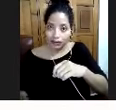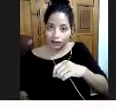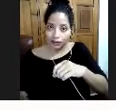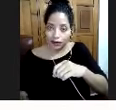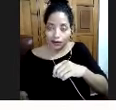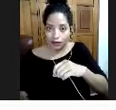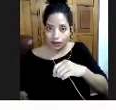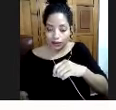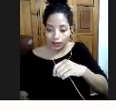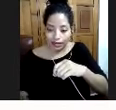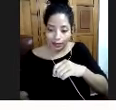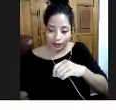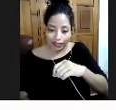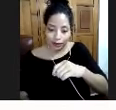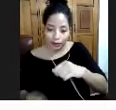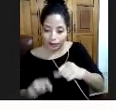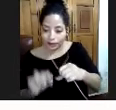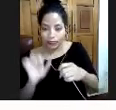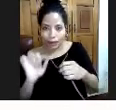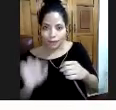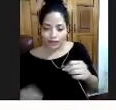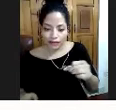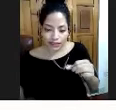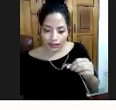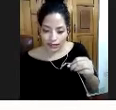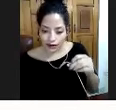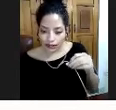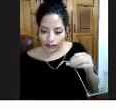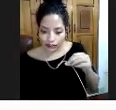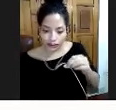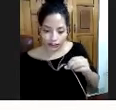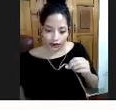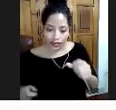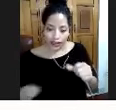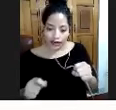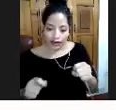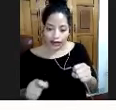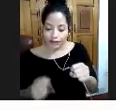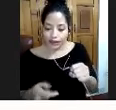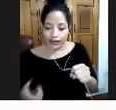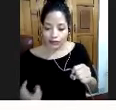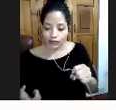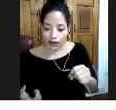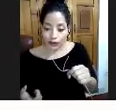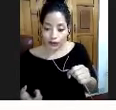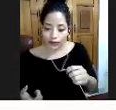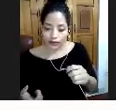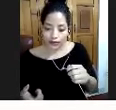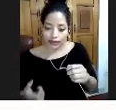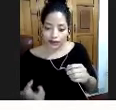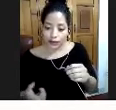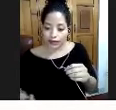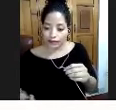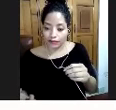están configurados con ayuda de las mamás y de los papás. Brevemente les leo la nota, ¿no? El fiscal acusó a Google